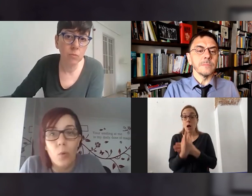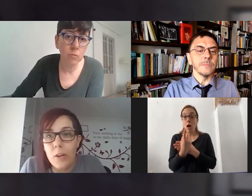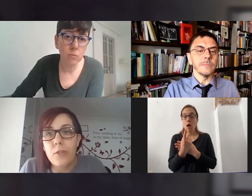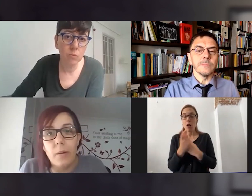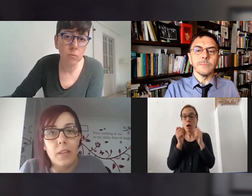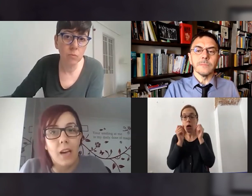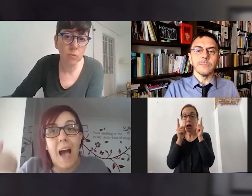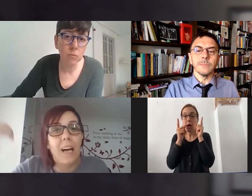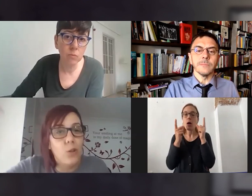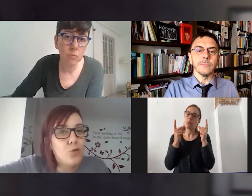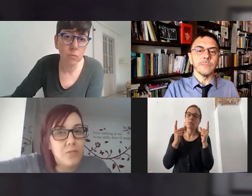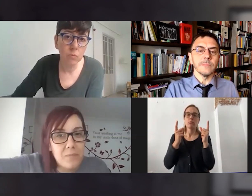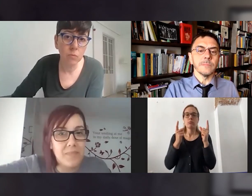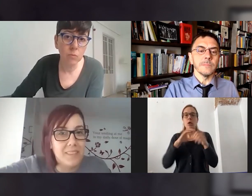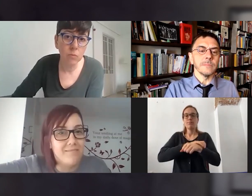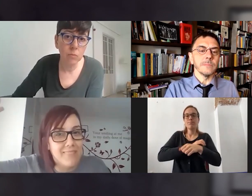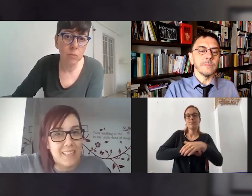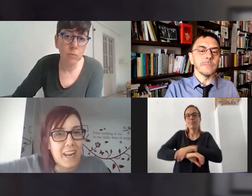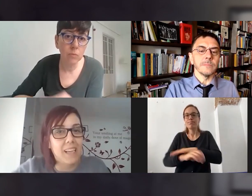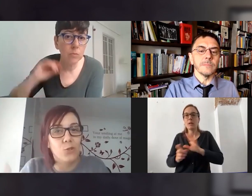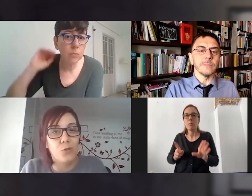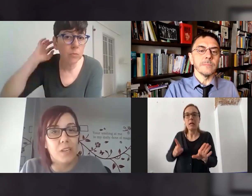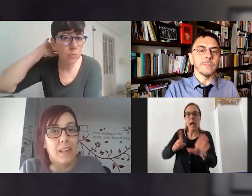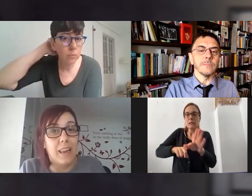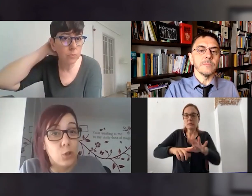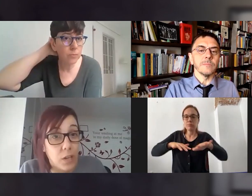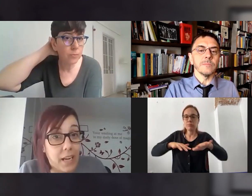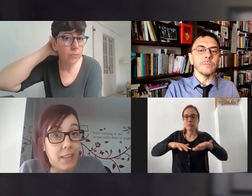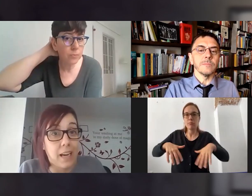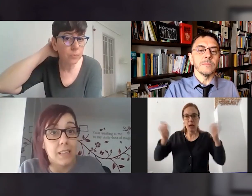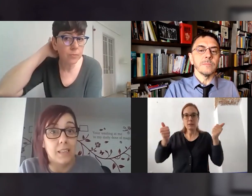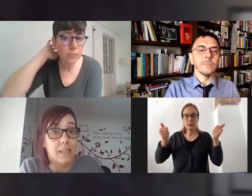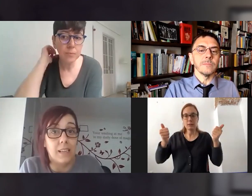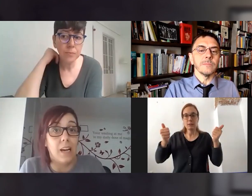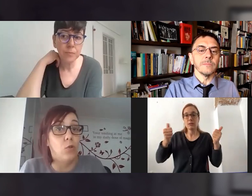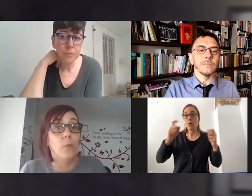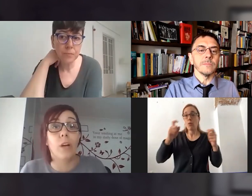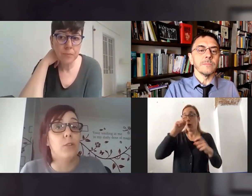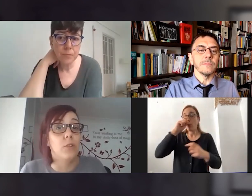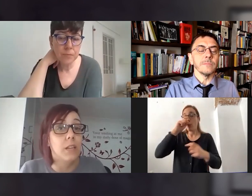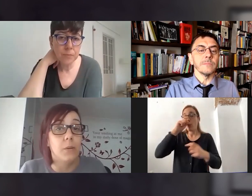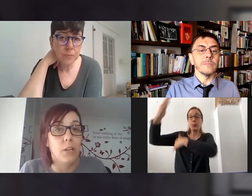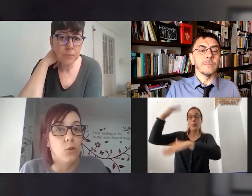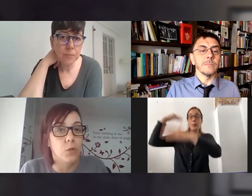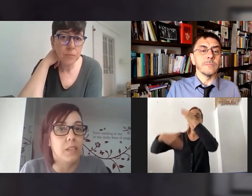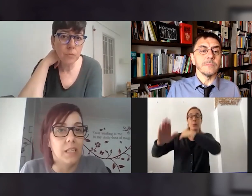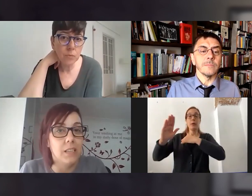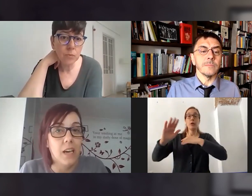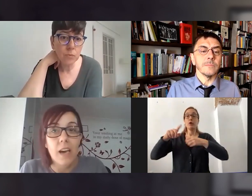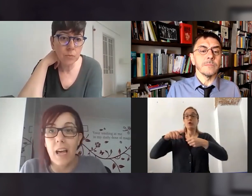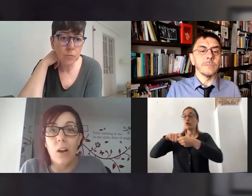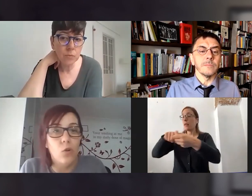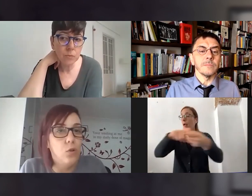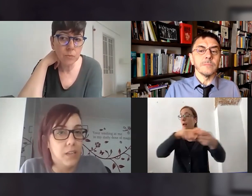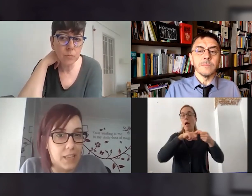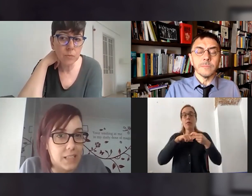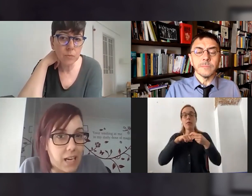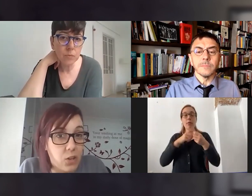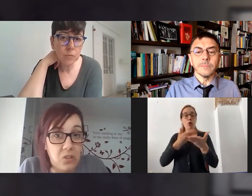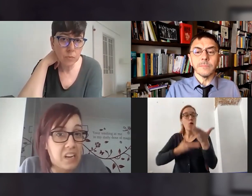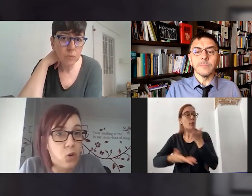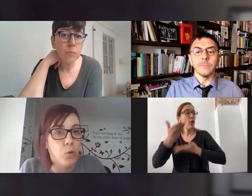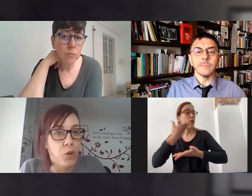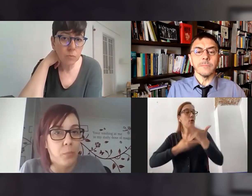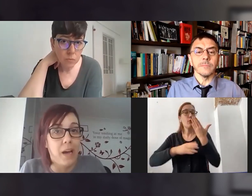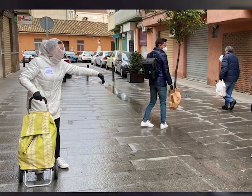bueno, volver otra vez a años atrás, donde la solidaridad y la colaboración entre vecinos y vecinas era algo